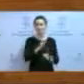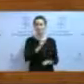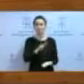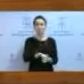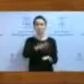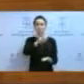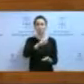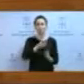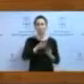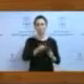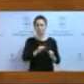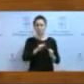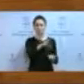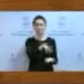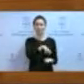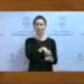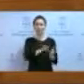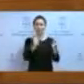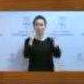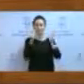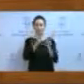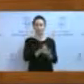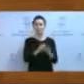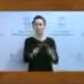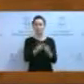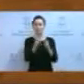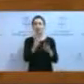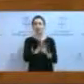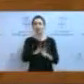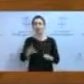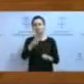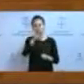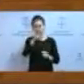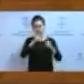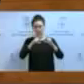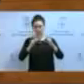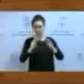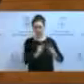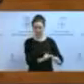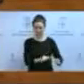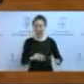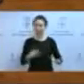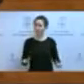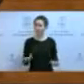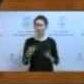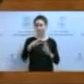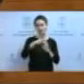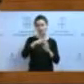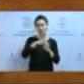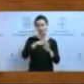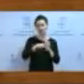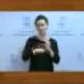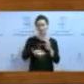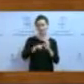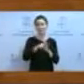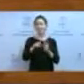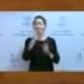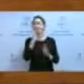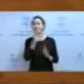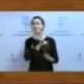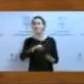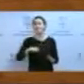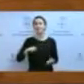de atención de servicios sociales en el ámbito del Principado de Asturias. Esta norma obliga a los centros privados que